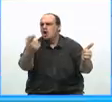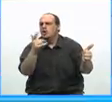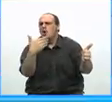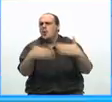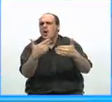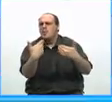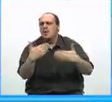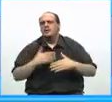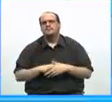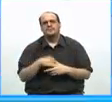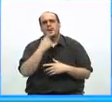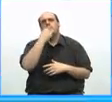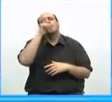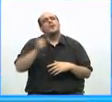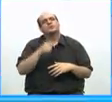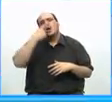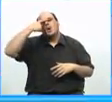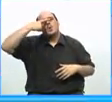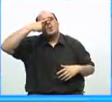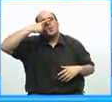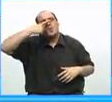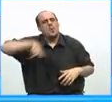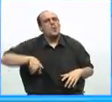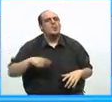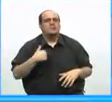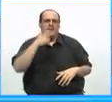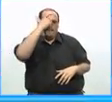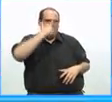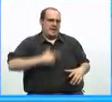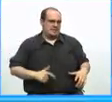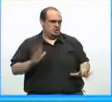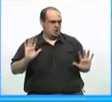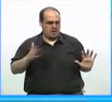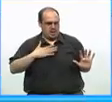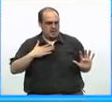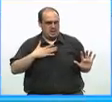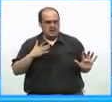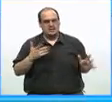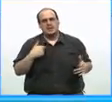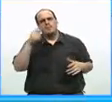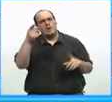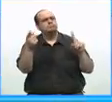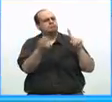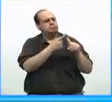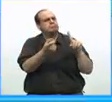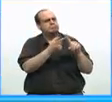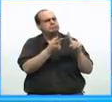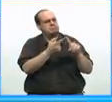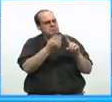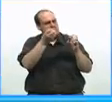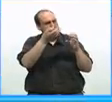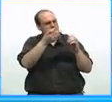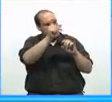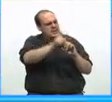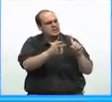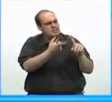equipo la última es personal tiene que ver con vos eh Más allá del del vínculo increíble que siempre estuvo pero que parece